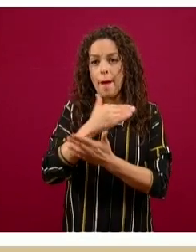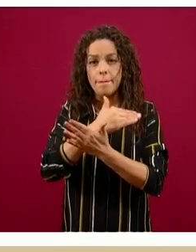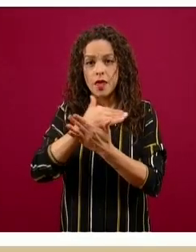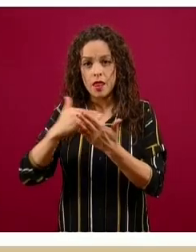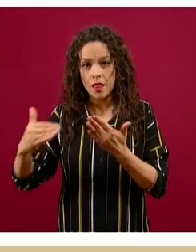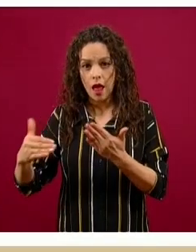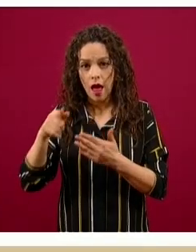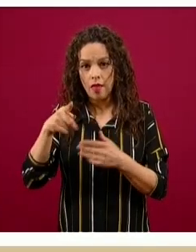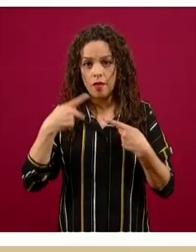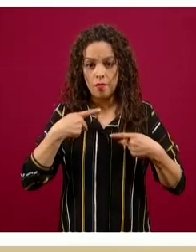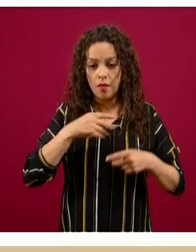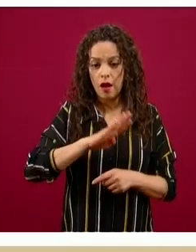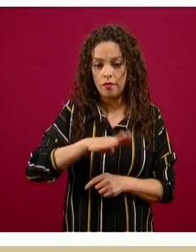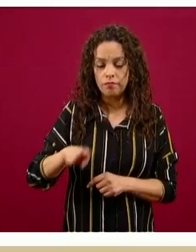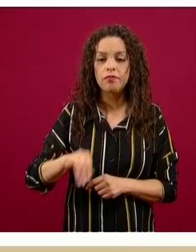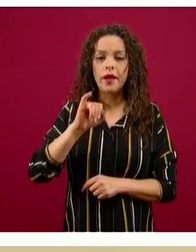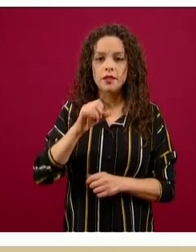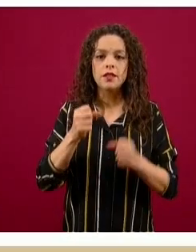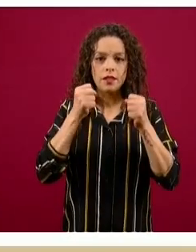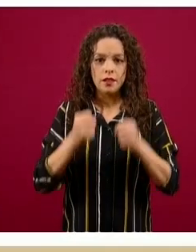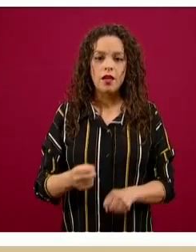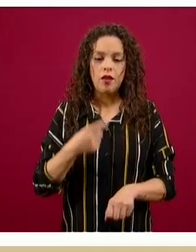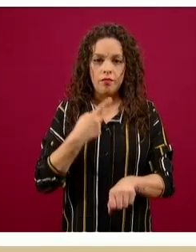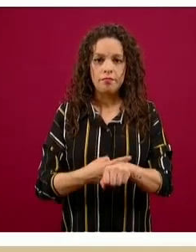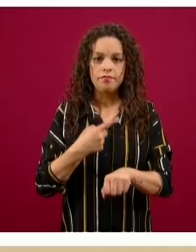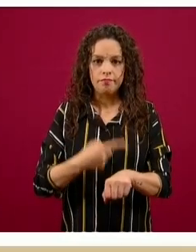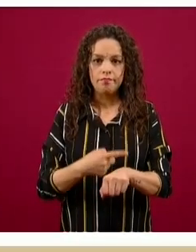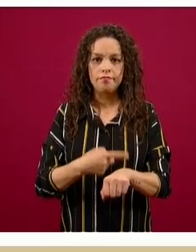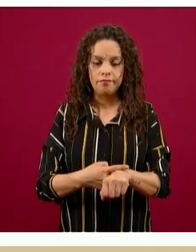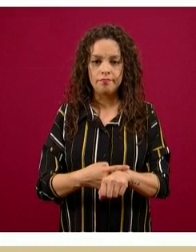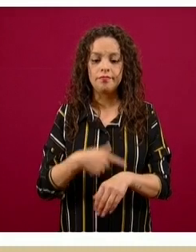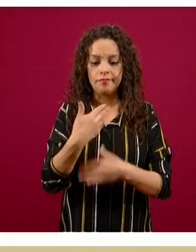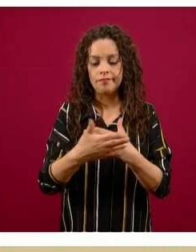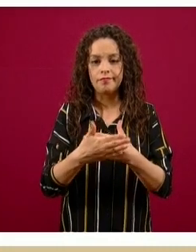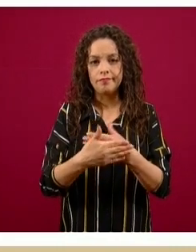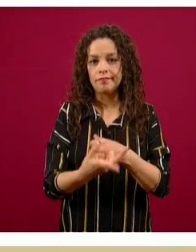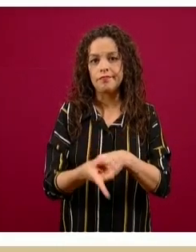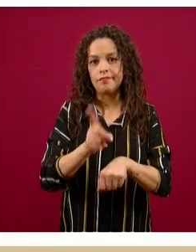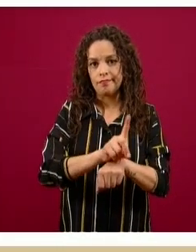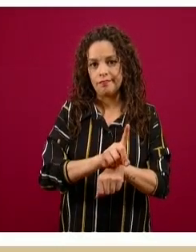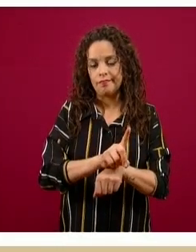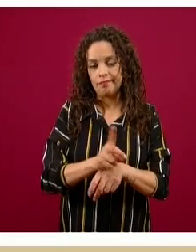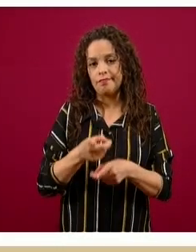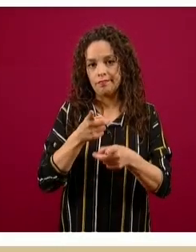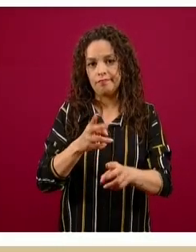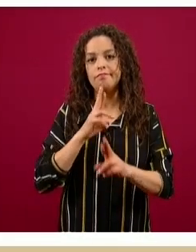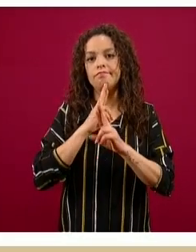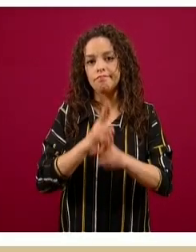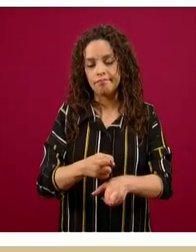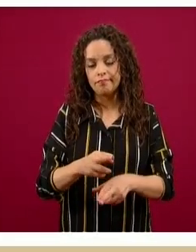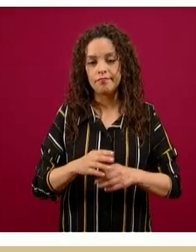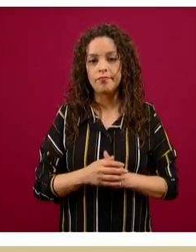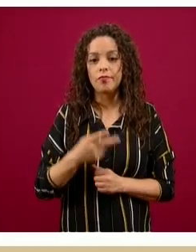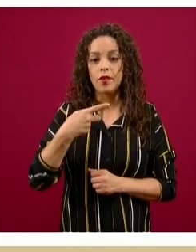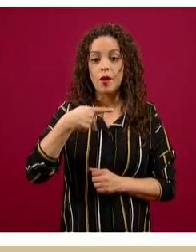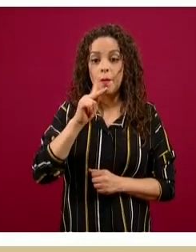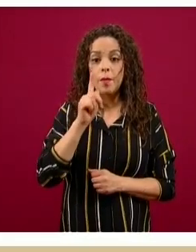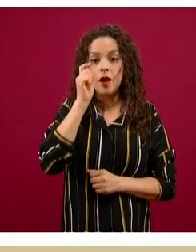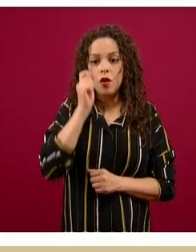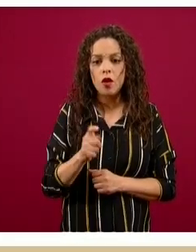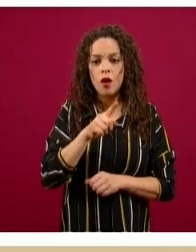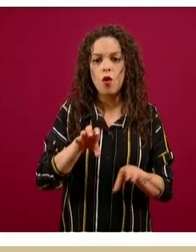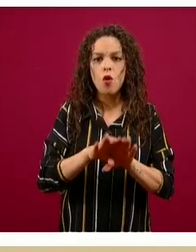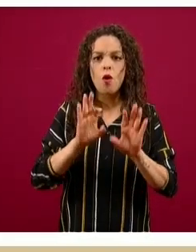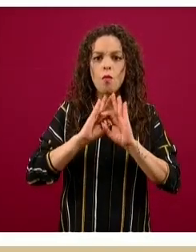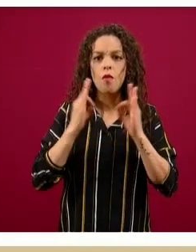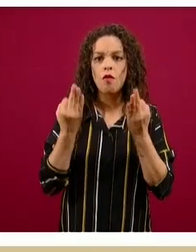muy probablemente se confirmen en los siguientes días, y vemos también un poco el comportamiento en función del tiempo de